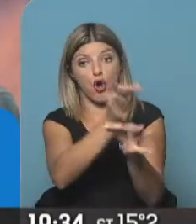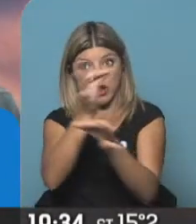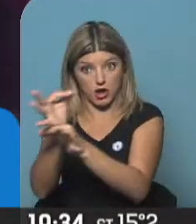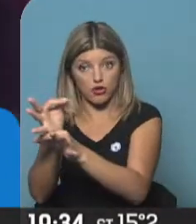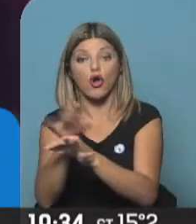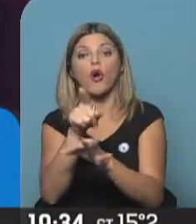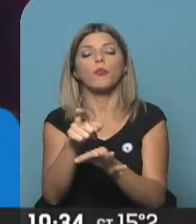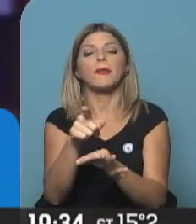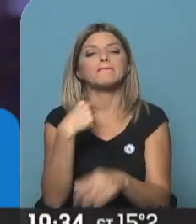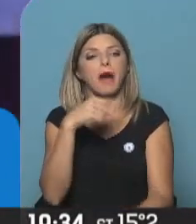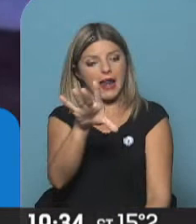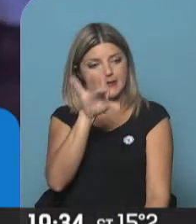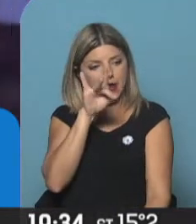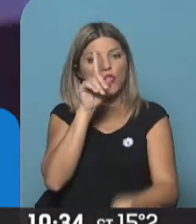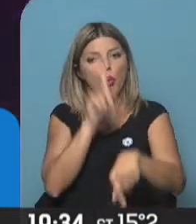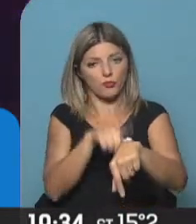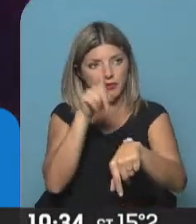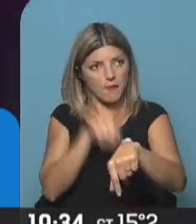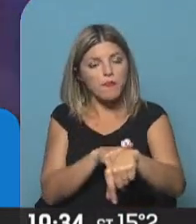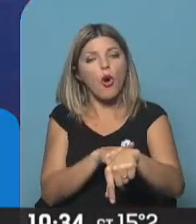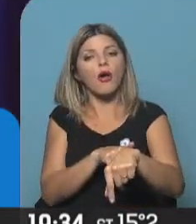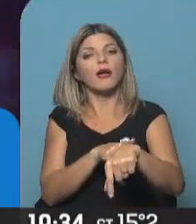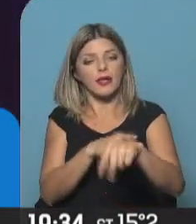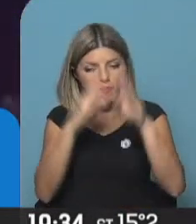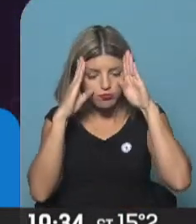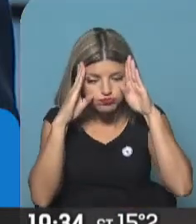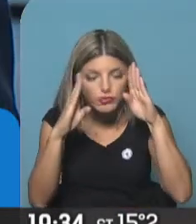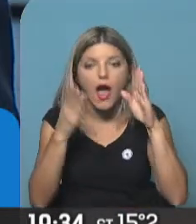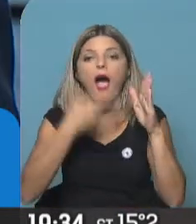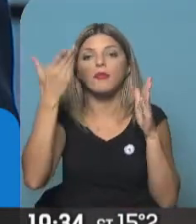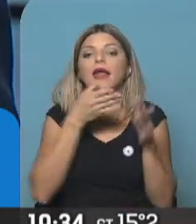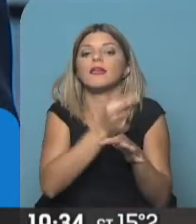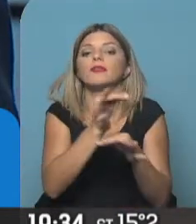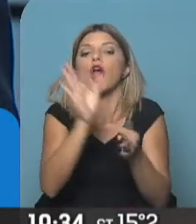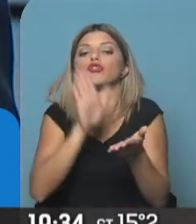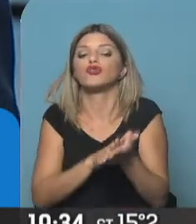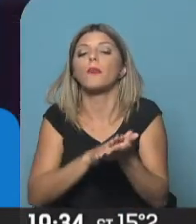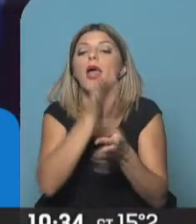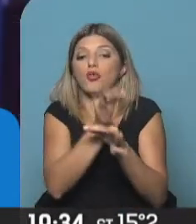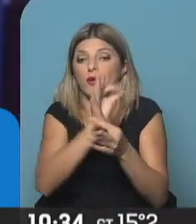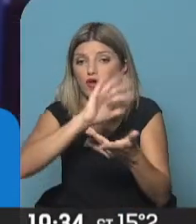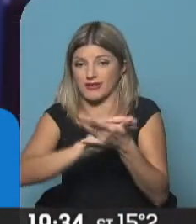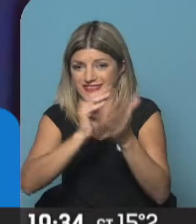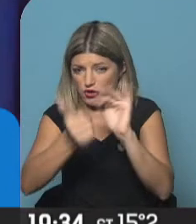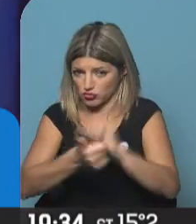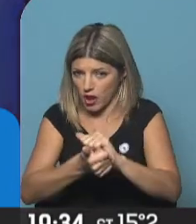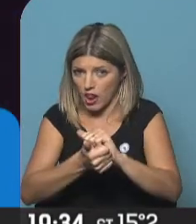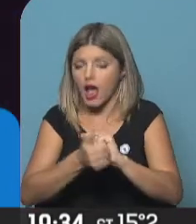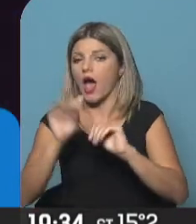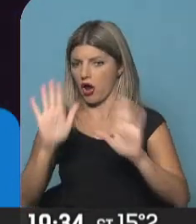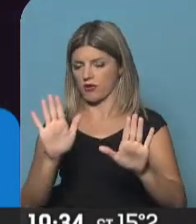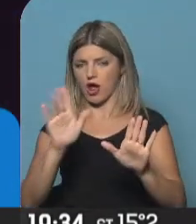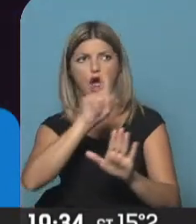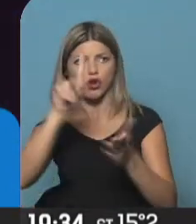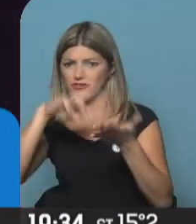espacio institucional de en la escuela donde se aborde la temática educación sexual después no no tiene que ver que haya un docente específico de una de